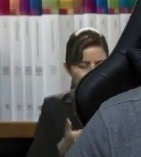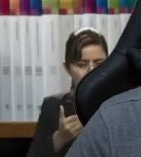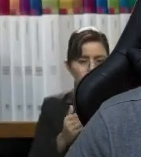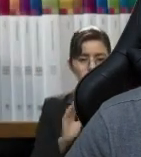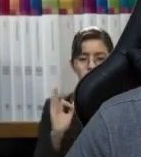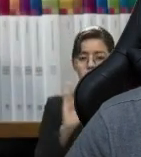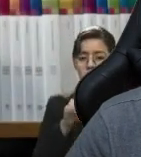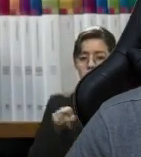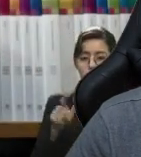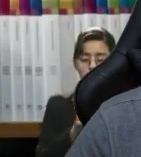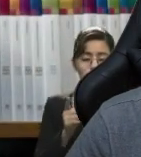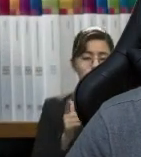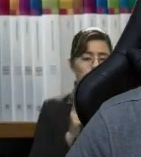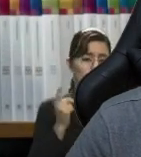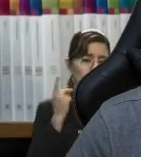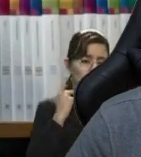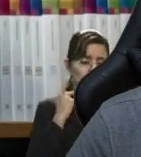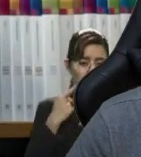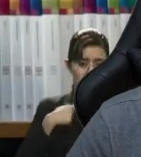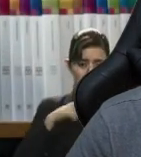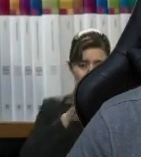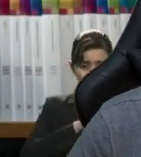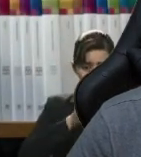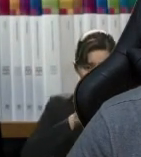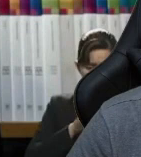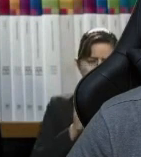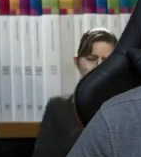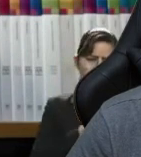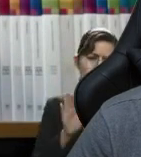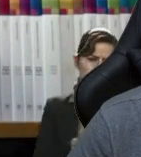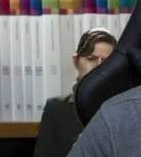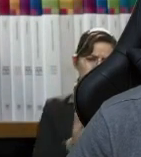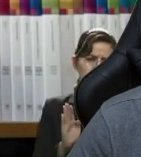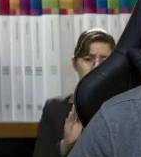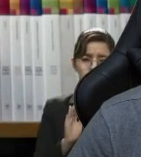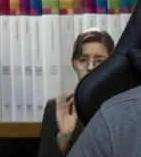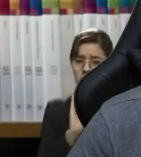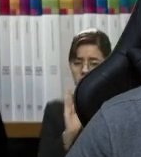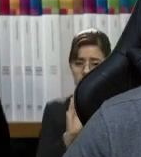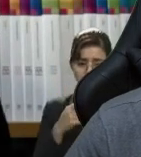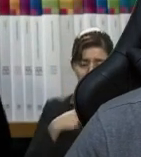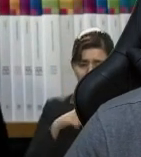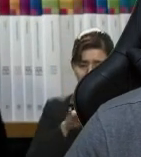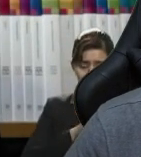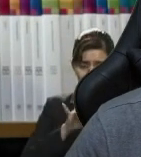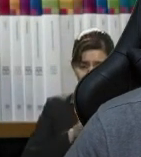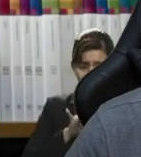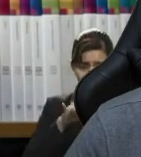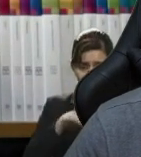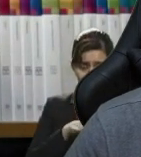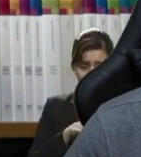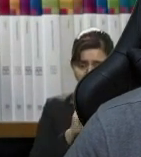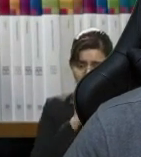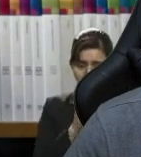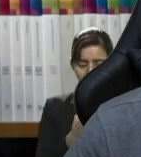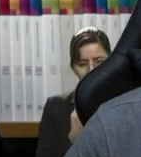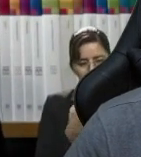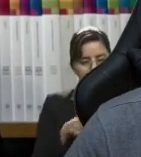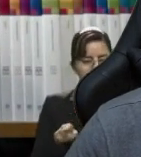se beneficiarán de esas reglas del juego y si no no pero eso es lo que significa vivir en democracia